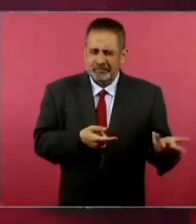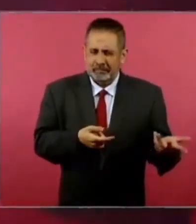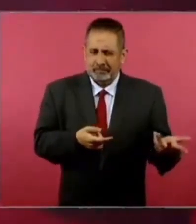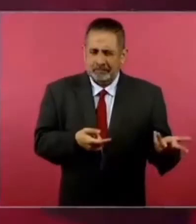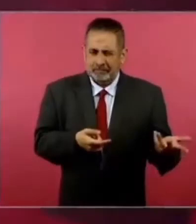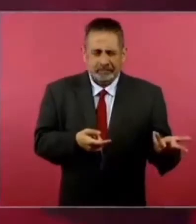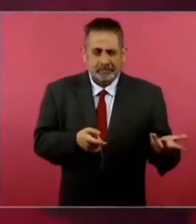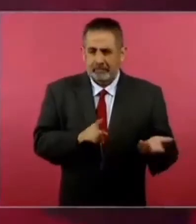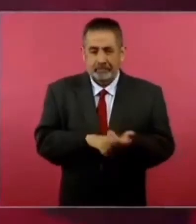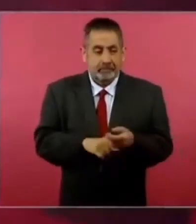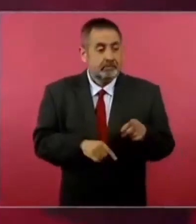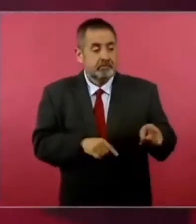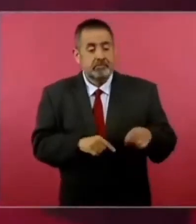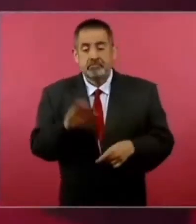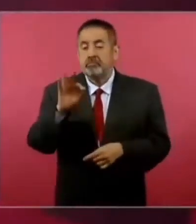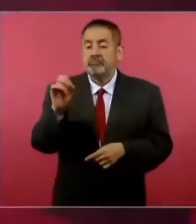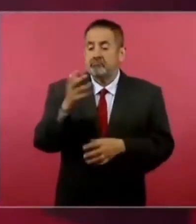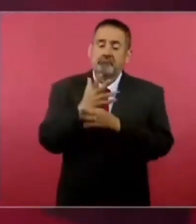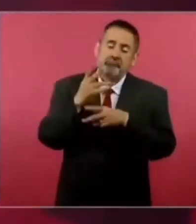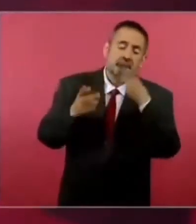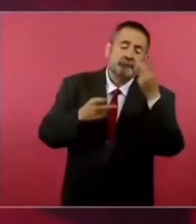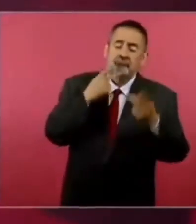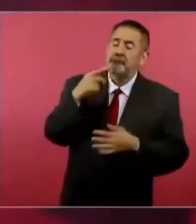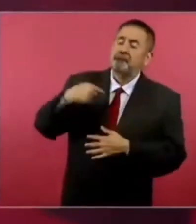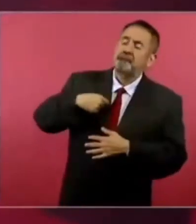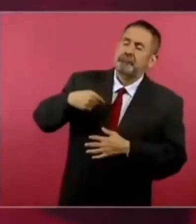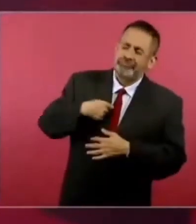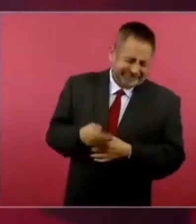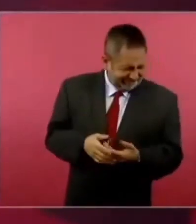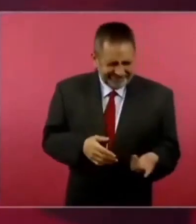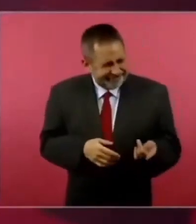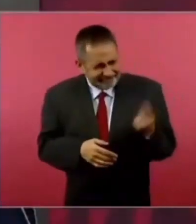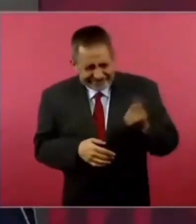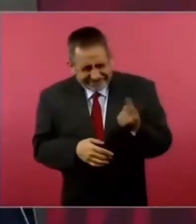Entonces se atreve a decir eso. Pero al mismo tiempo,